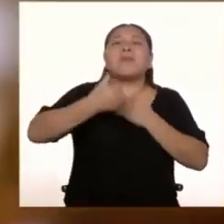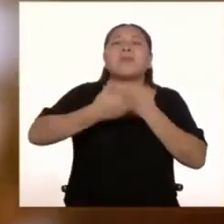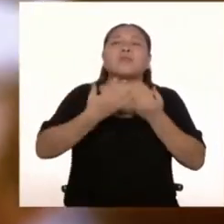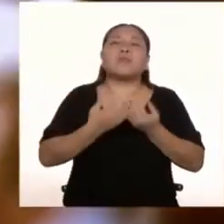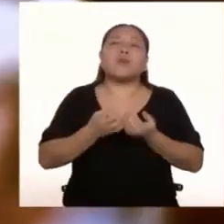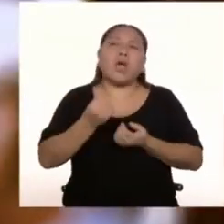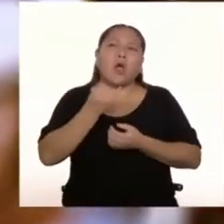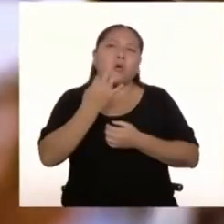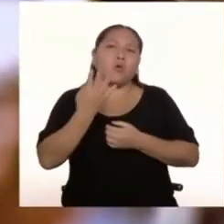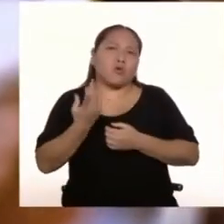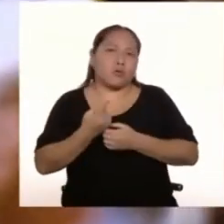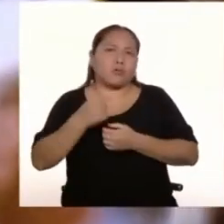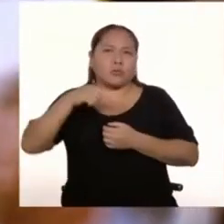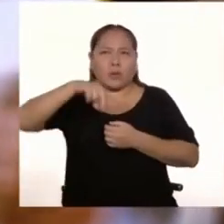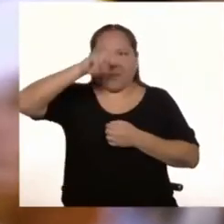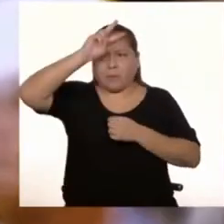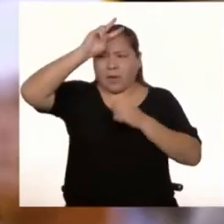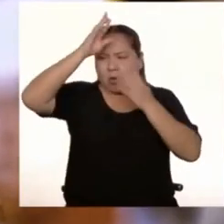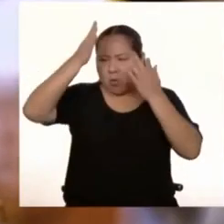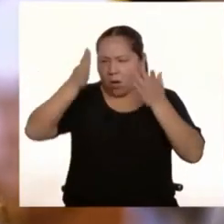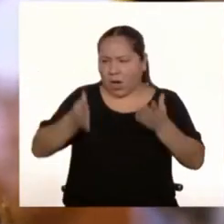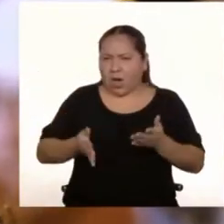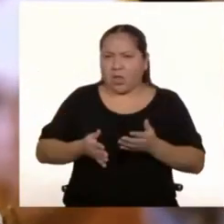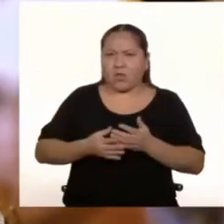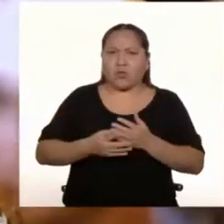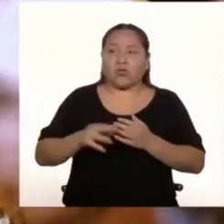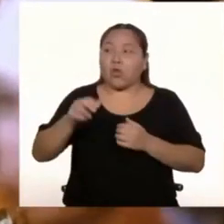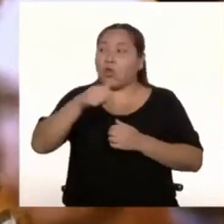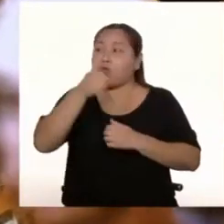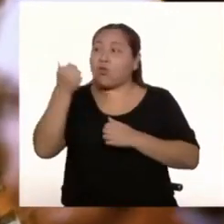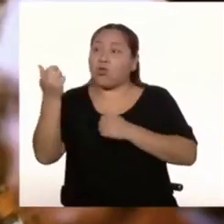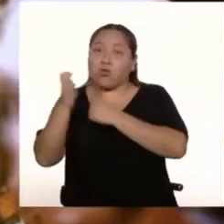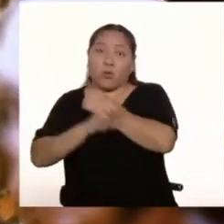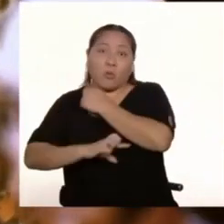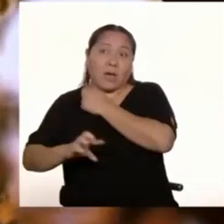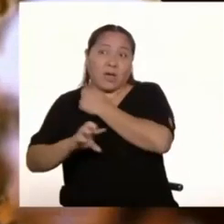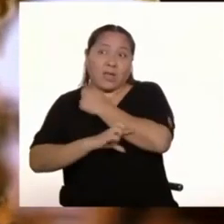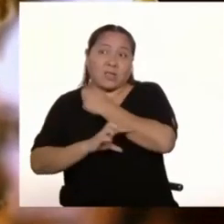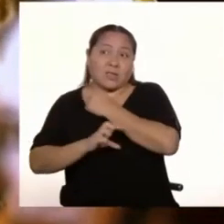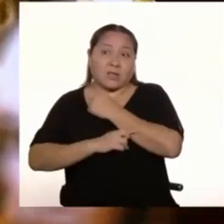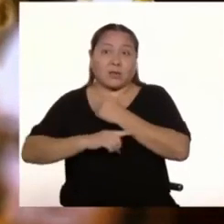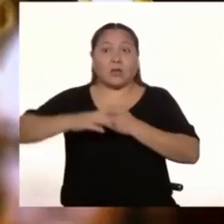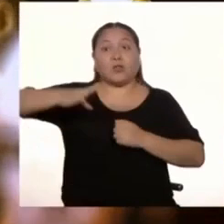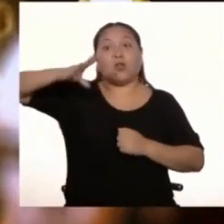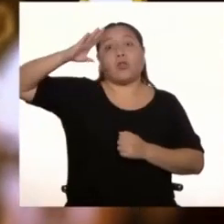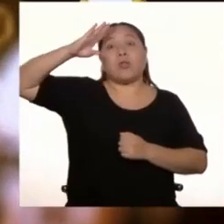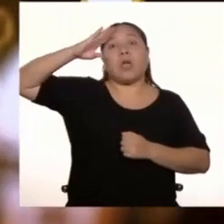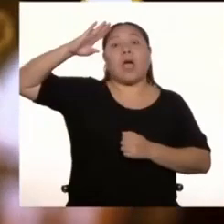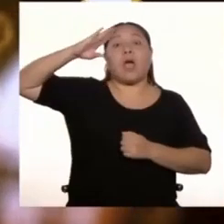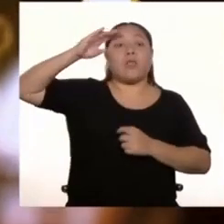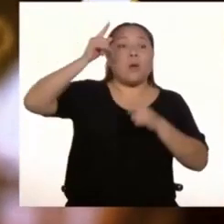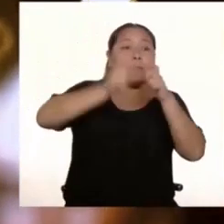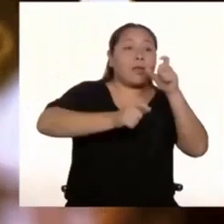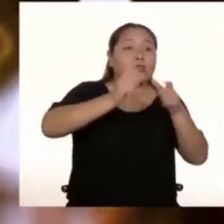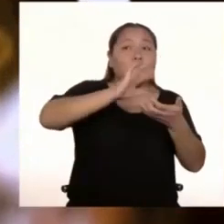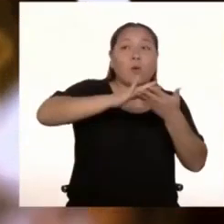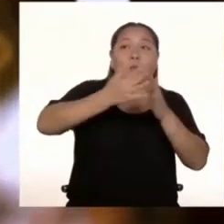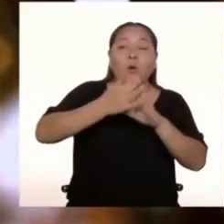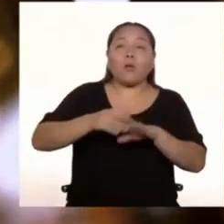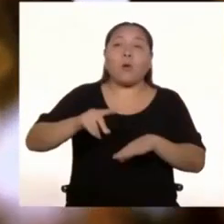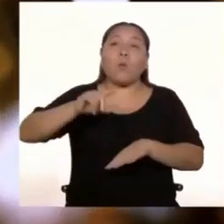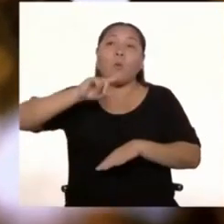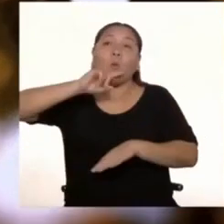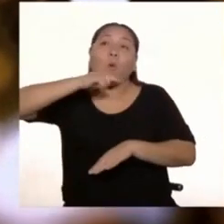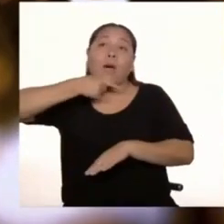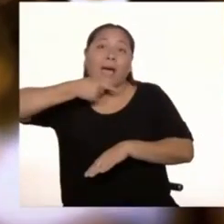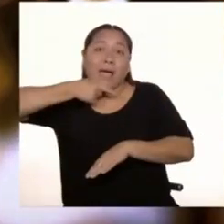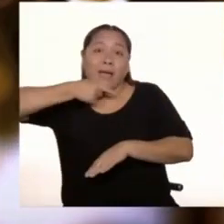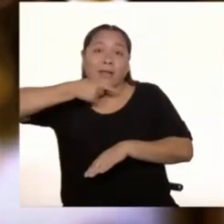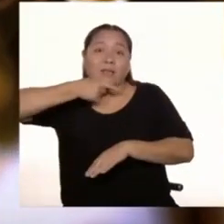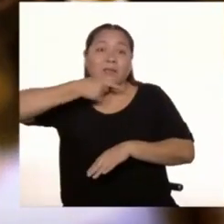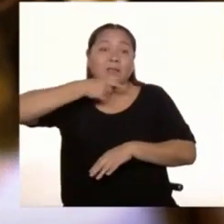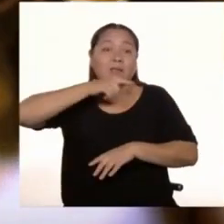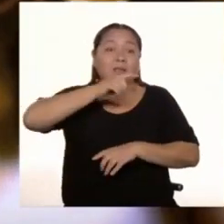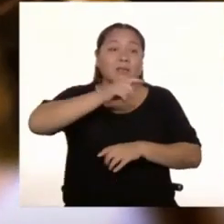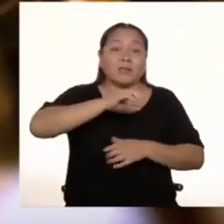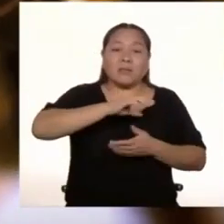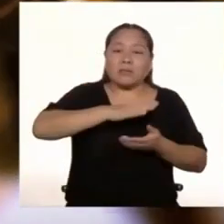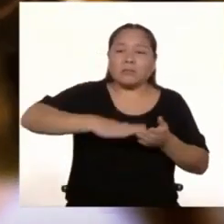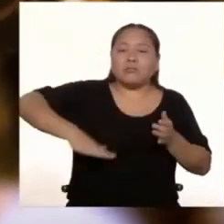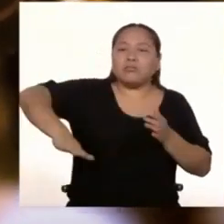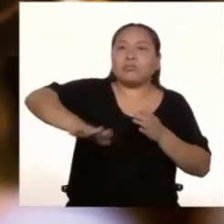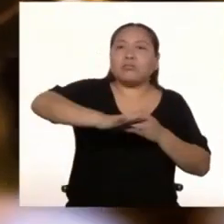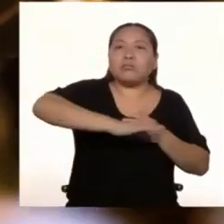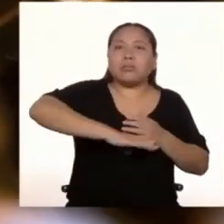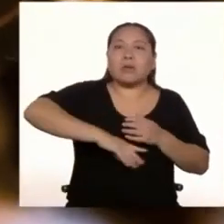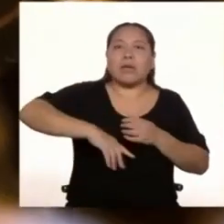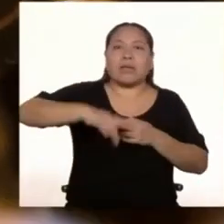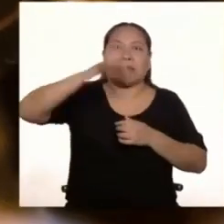peruanos, extranjeros, soldados, oficiales, sociedad civil, mujeres, gente del pueblo,